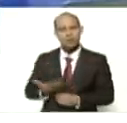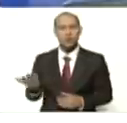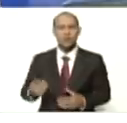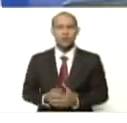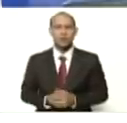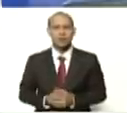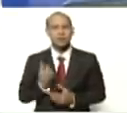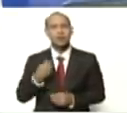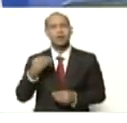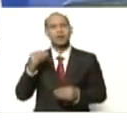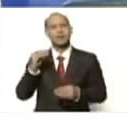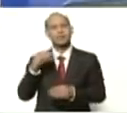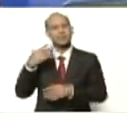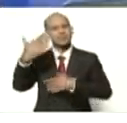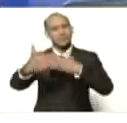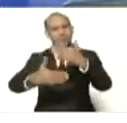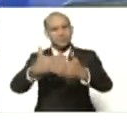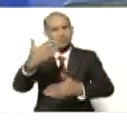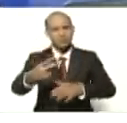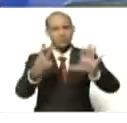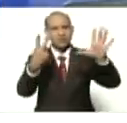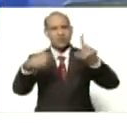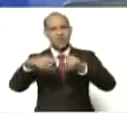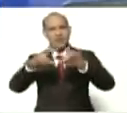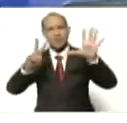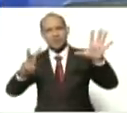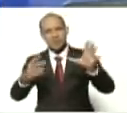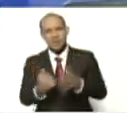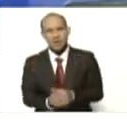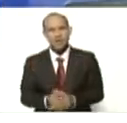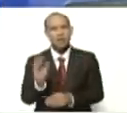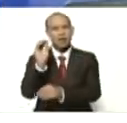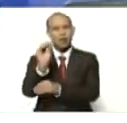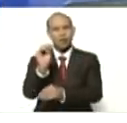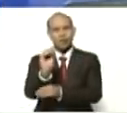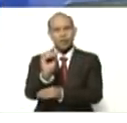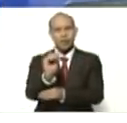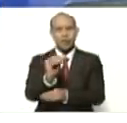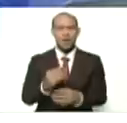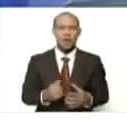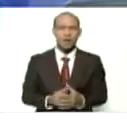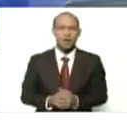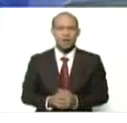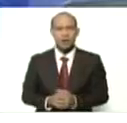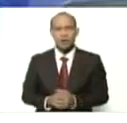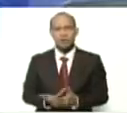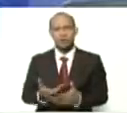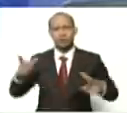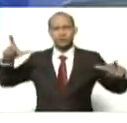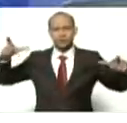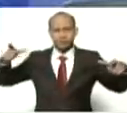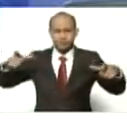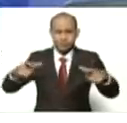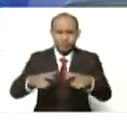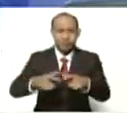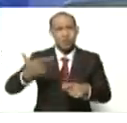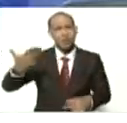para seguir transitando con el 77 y los cuidados hacia una baja significativa